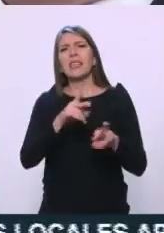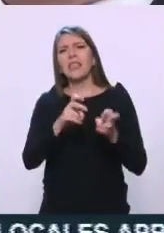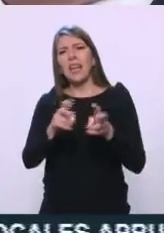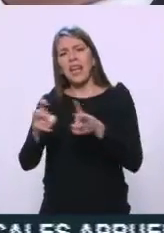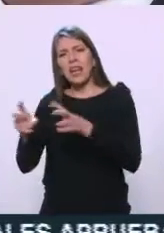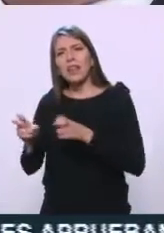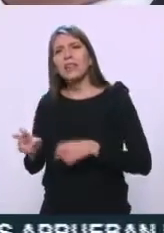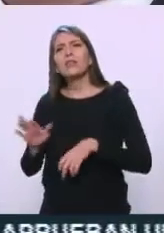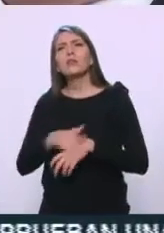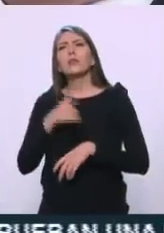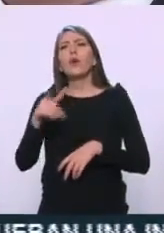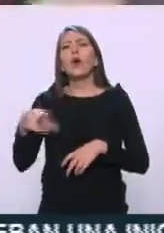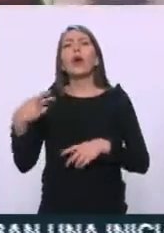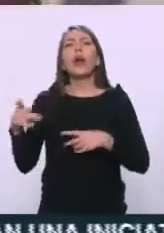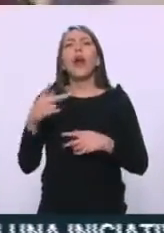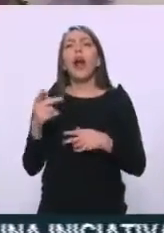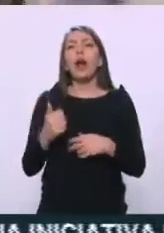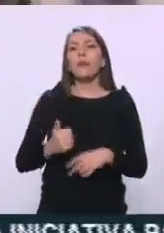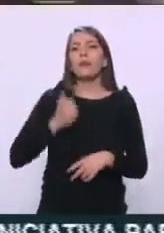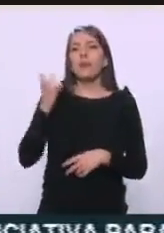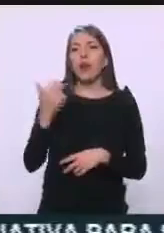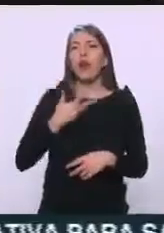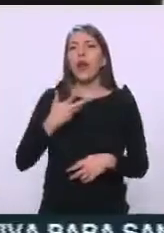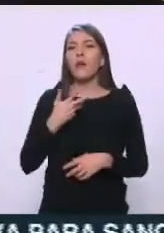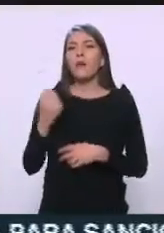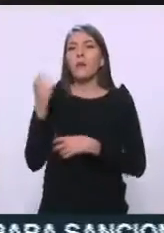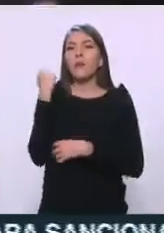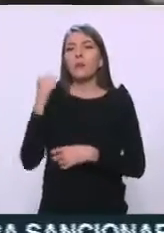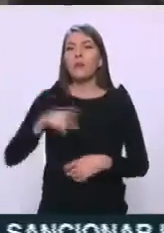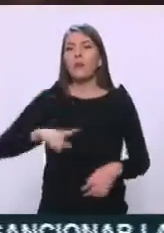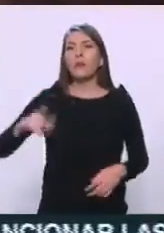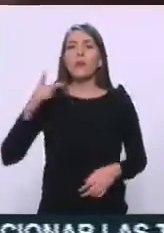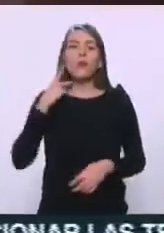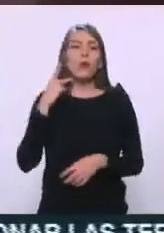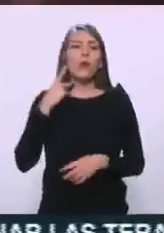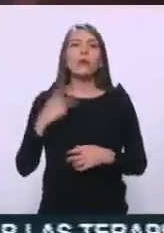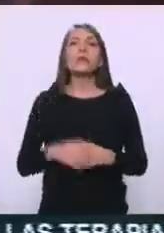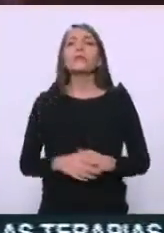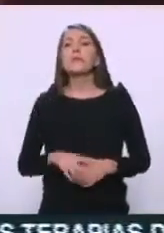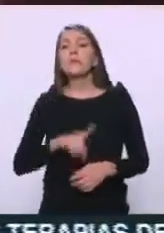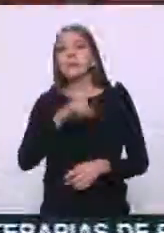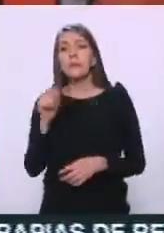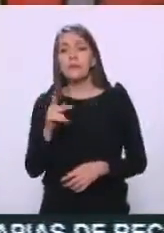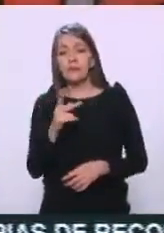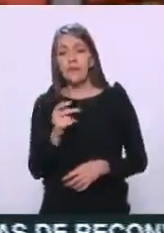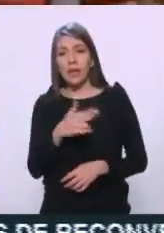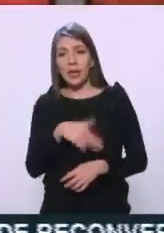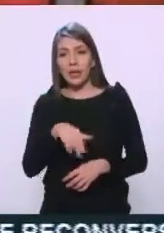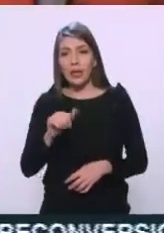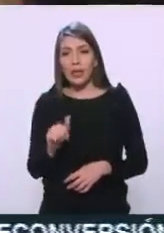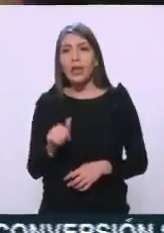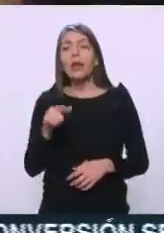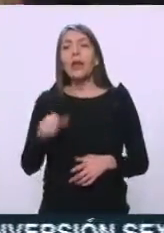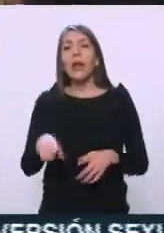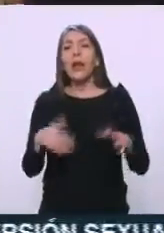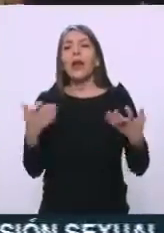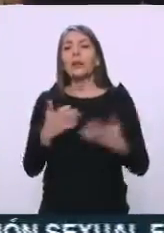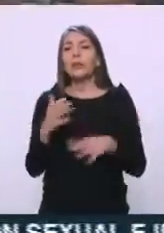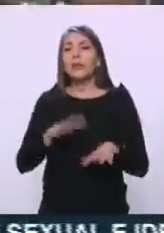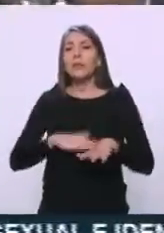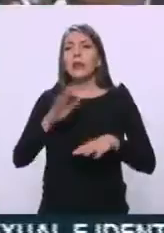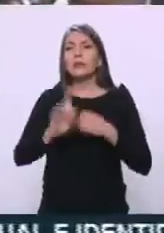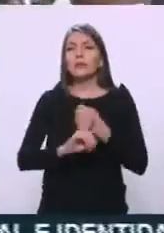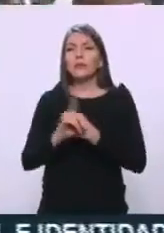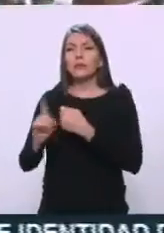el manto del poder político. En el gobierno de Peña Nieto se ahondó la crisis del sistema político mexicano que ahora